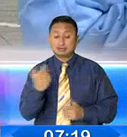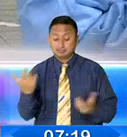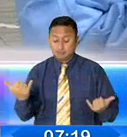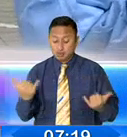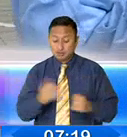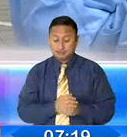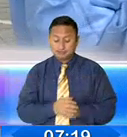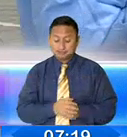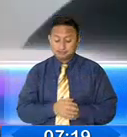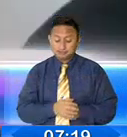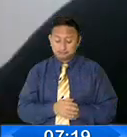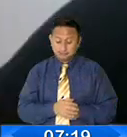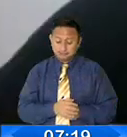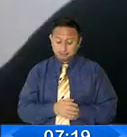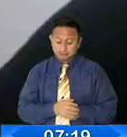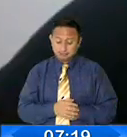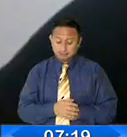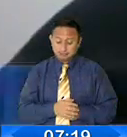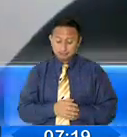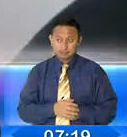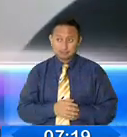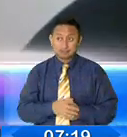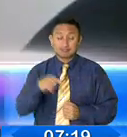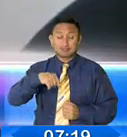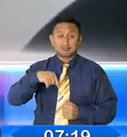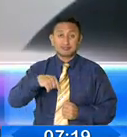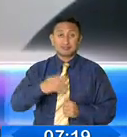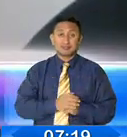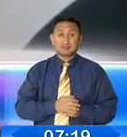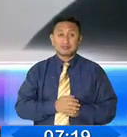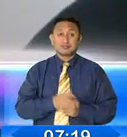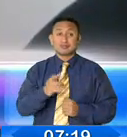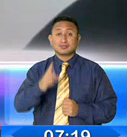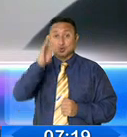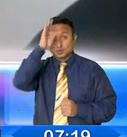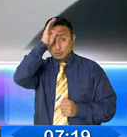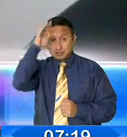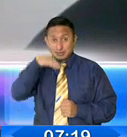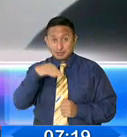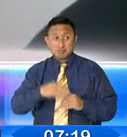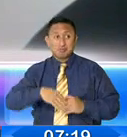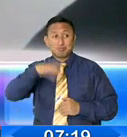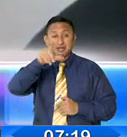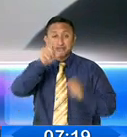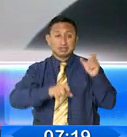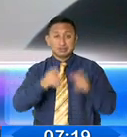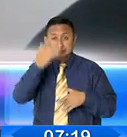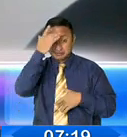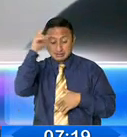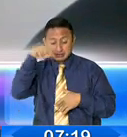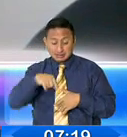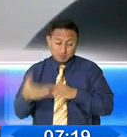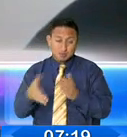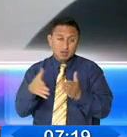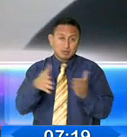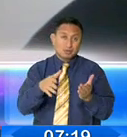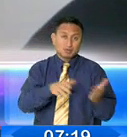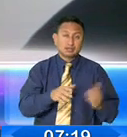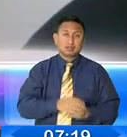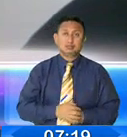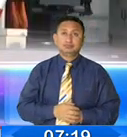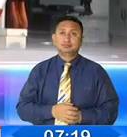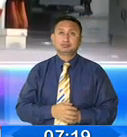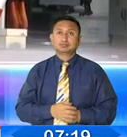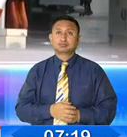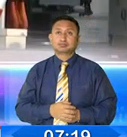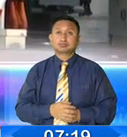pasar. Y se incrementa la sobrecarga sobre el sistema sanitario y se incrementará las muertes y el exceso de muertes por encima del promedio.